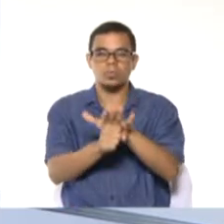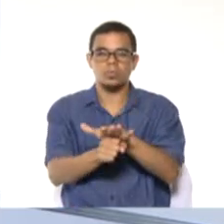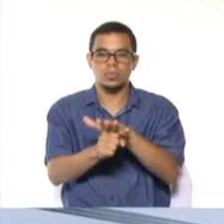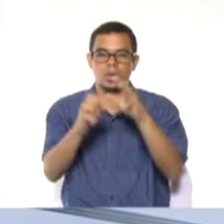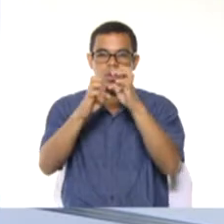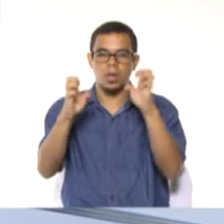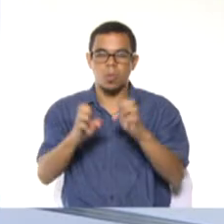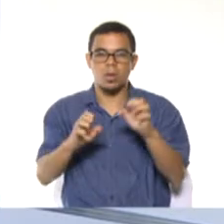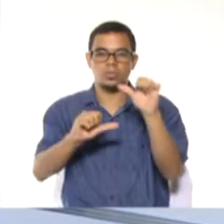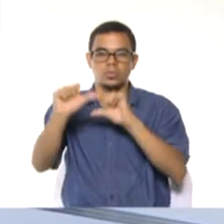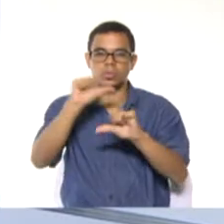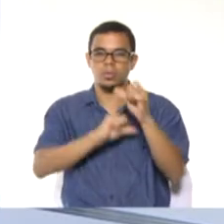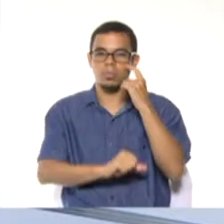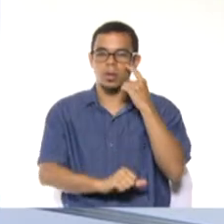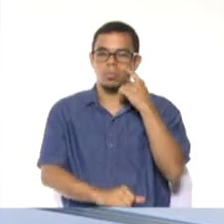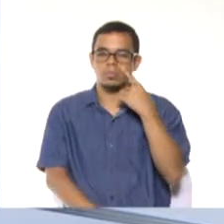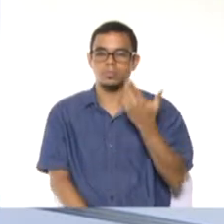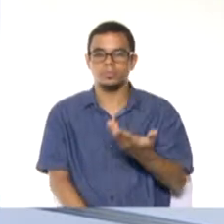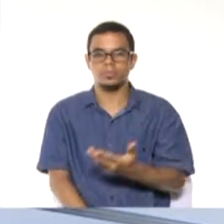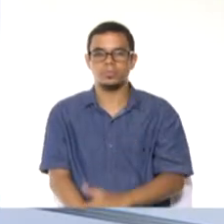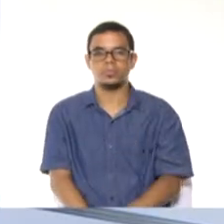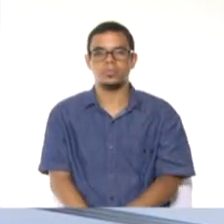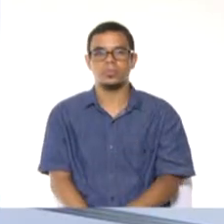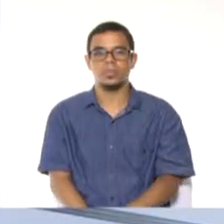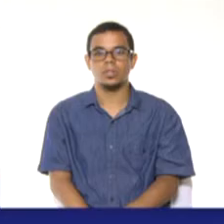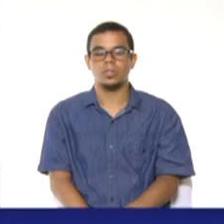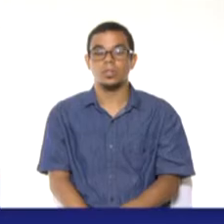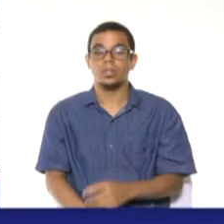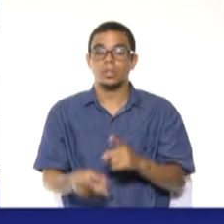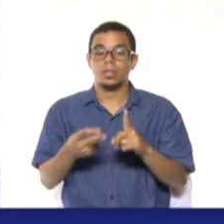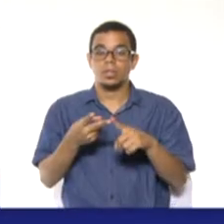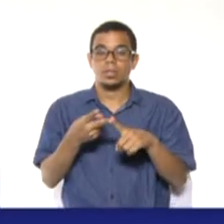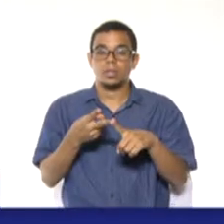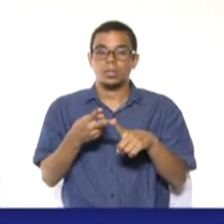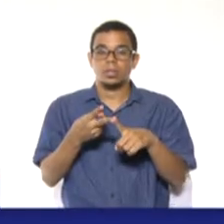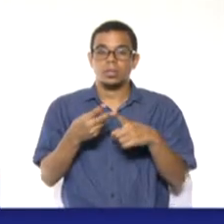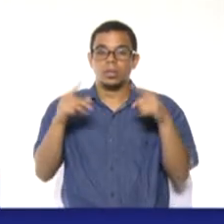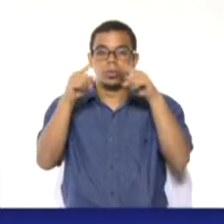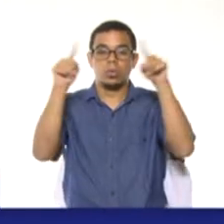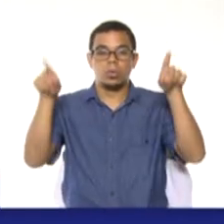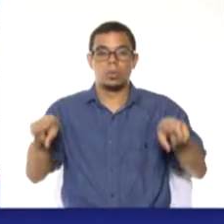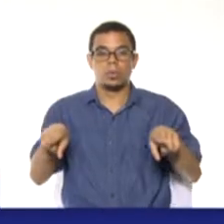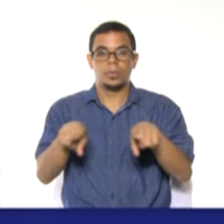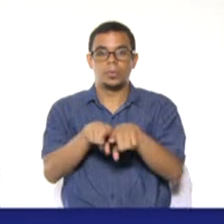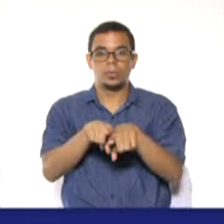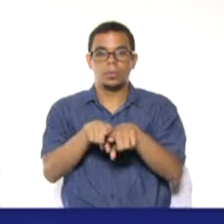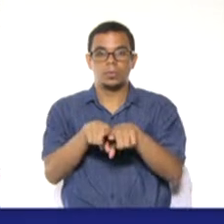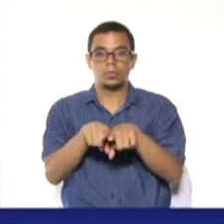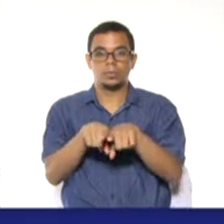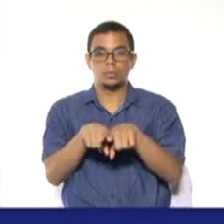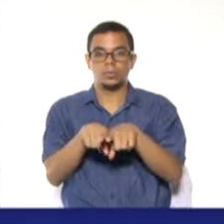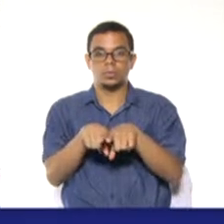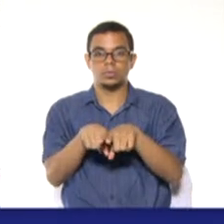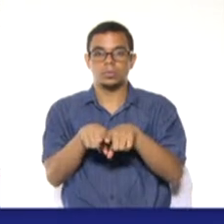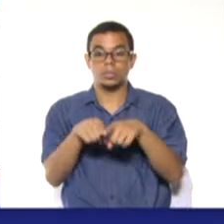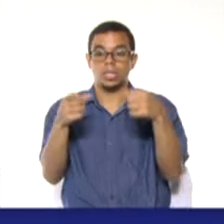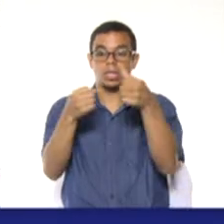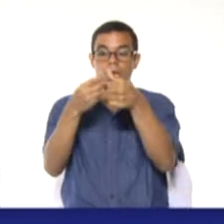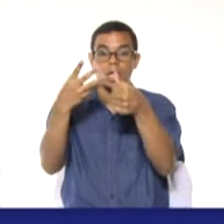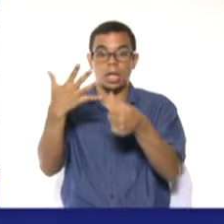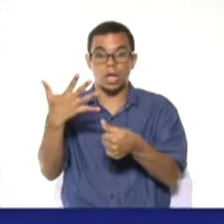química. En la siguiente lámina podrán observar un cuadro donde están cada uno de